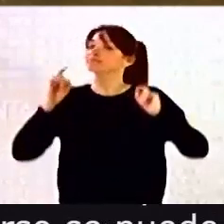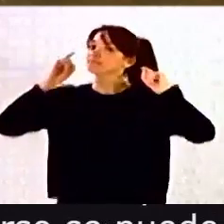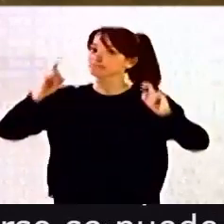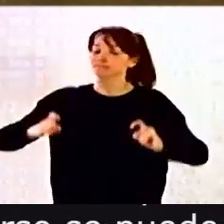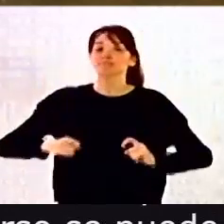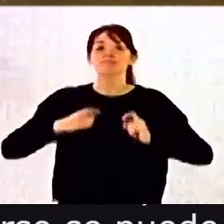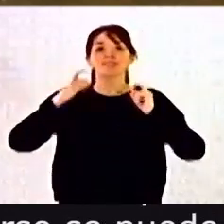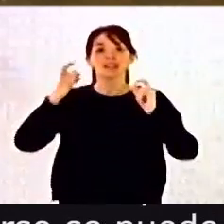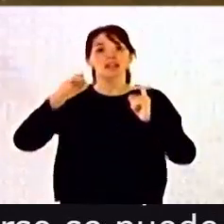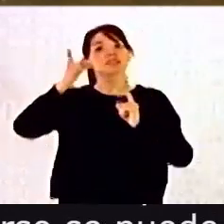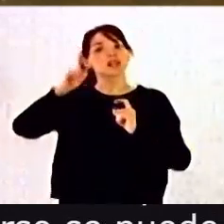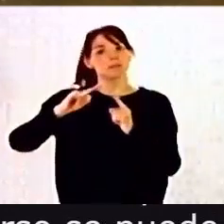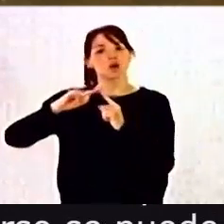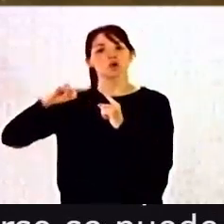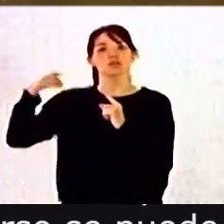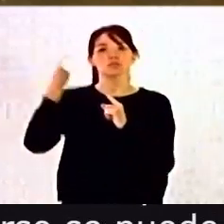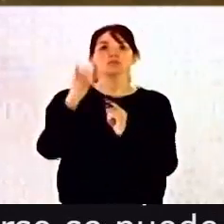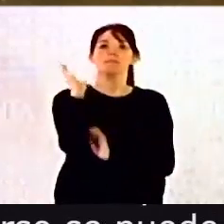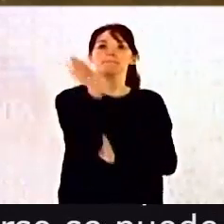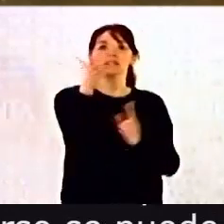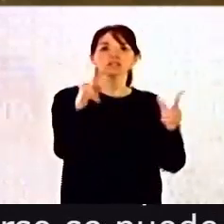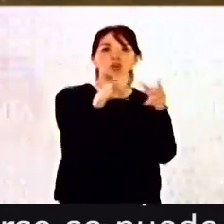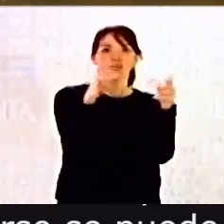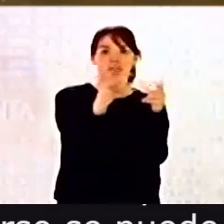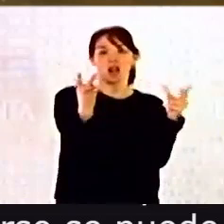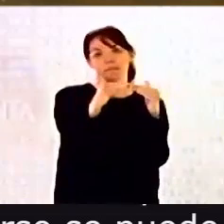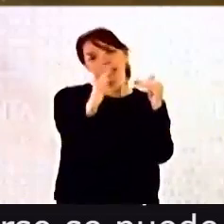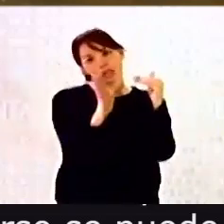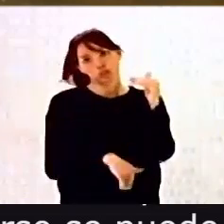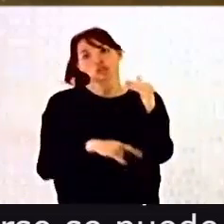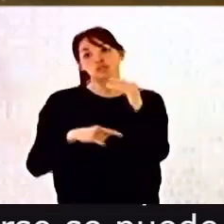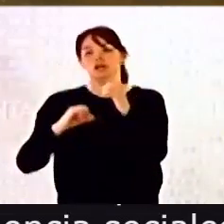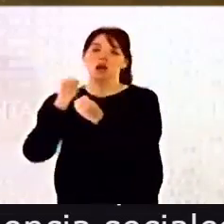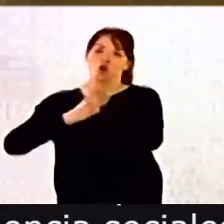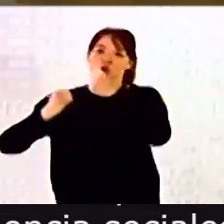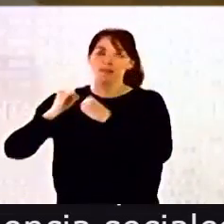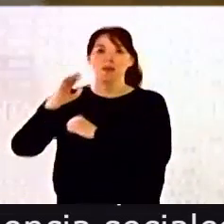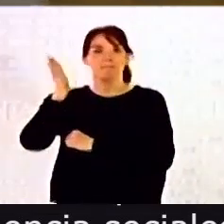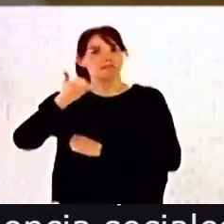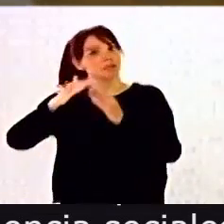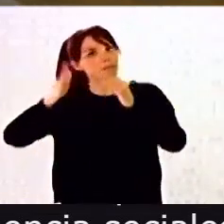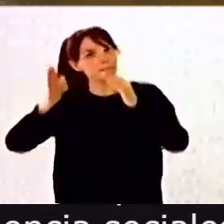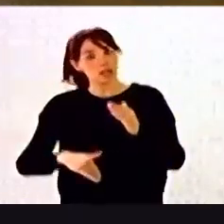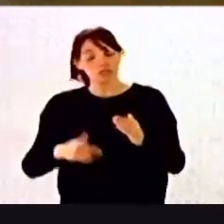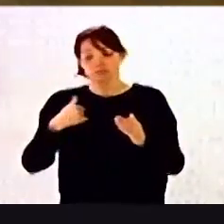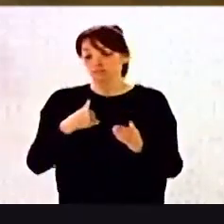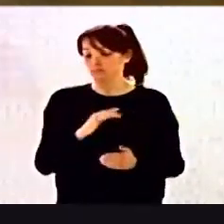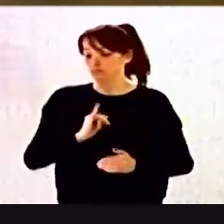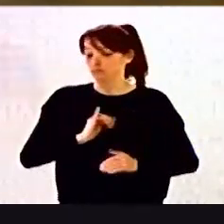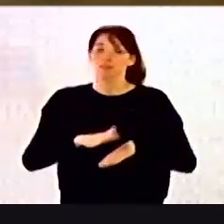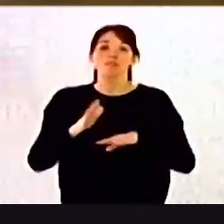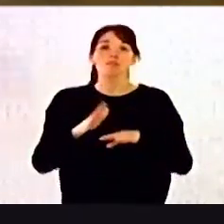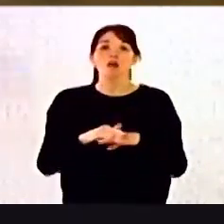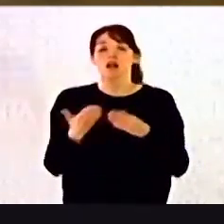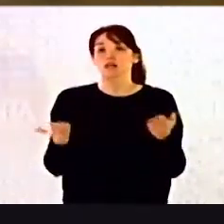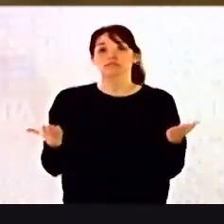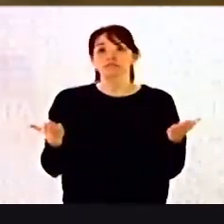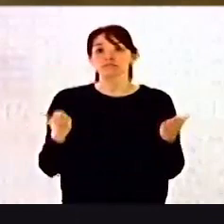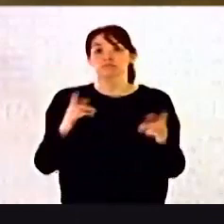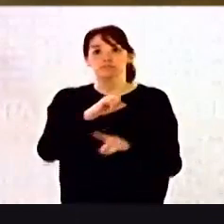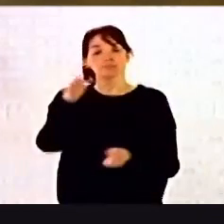las consecuencias sociales y las consecuencias económicas. Quedo a su disposición para